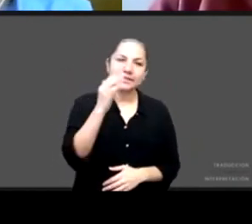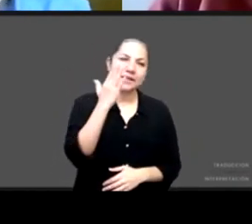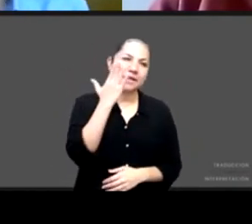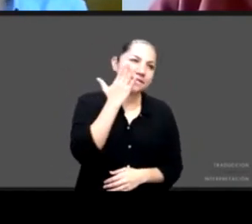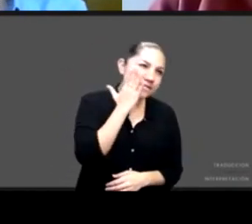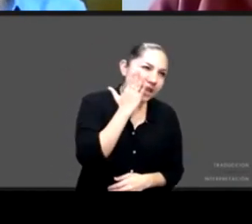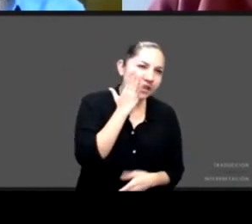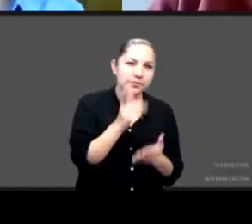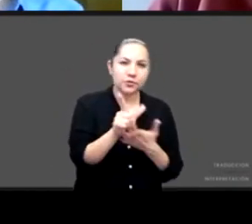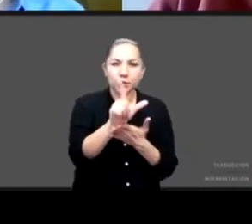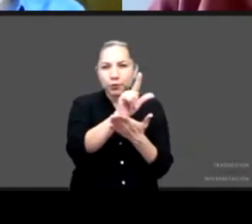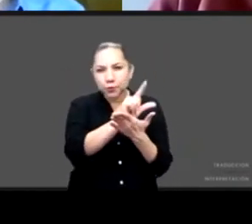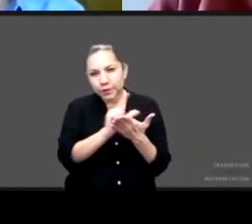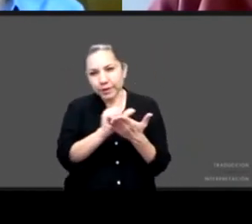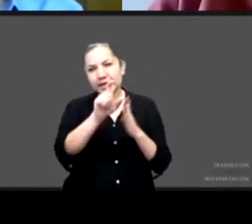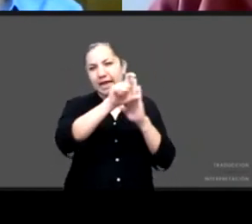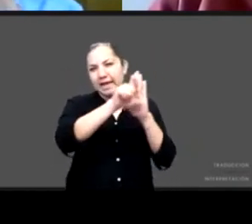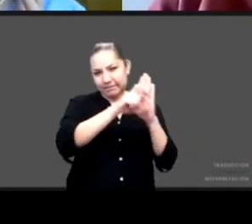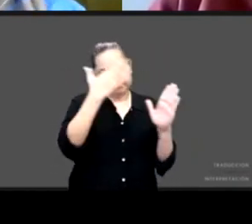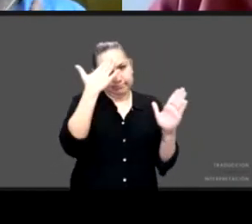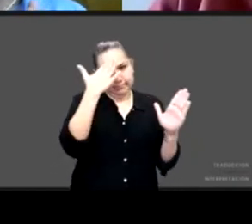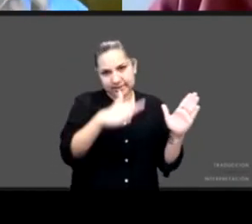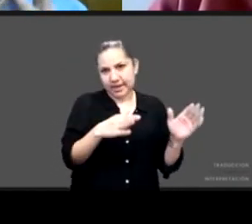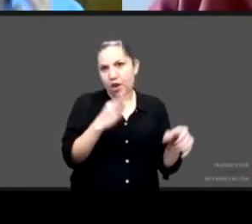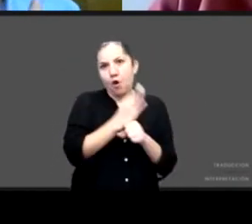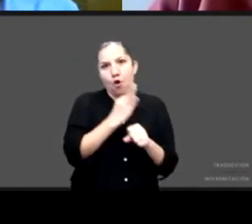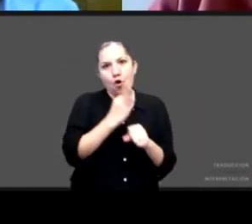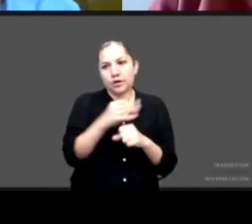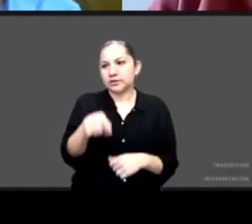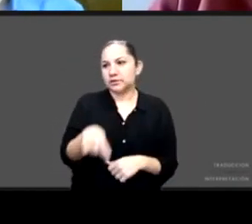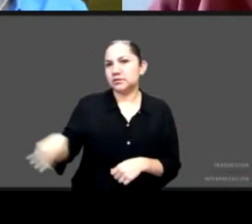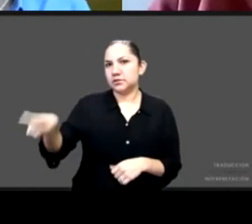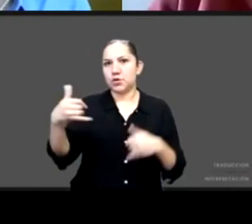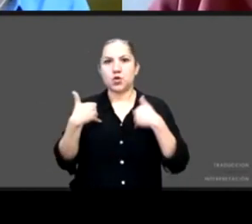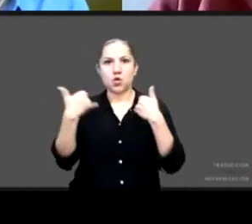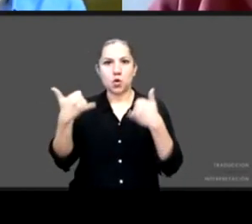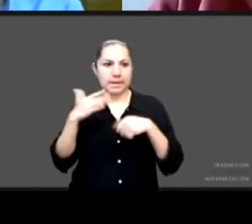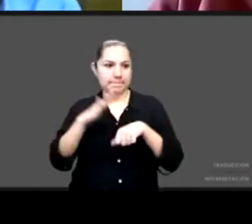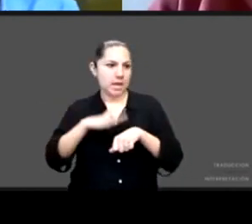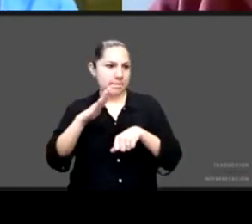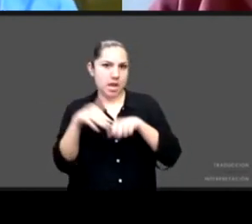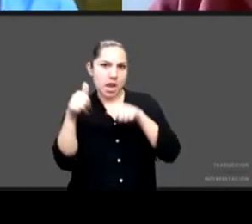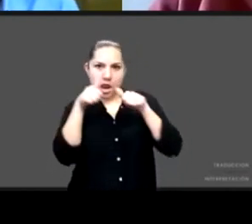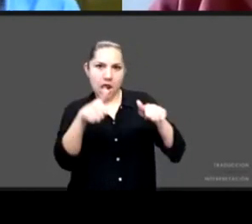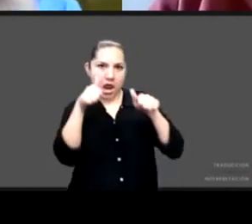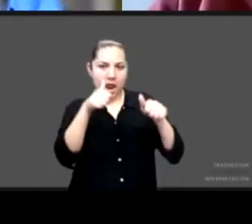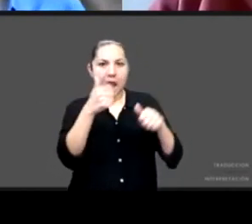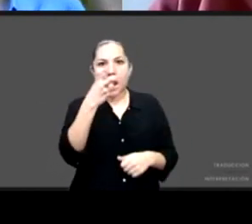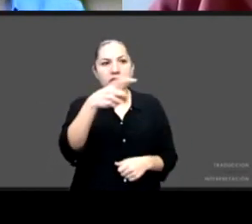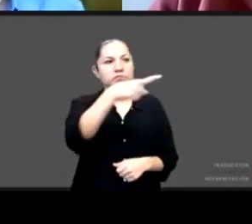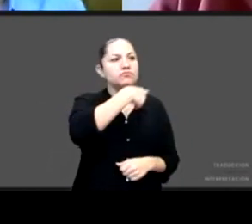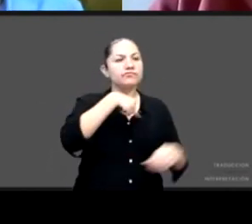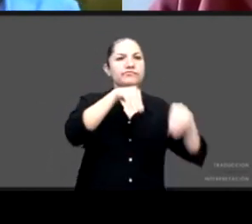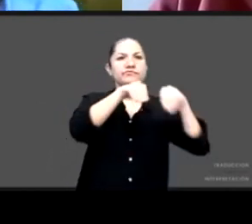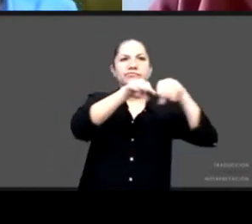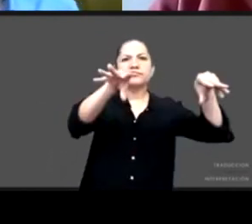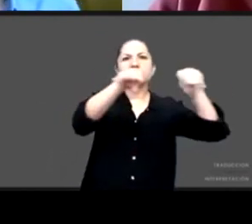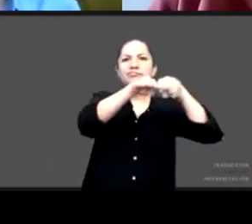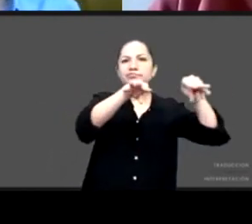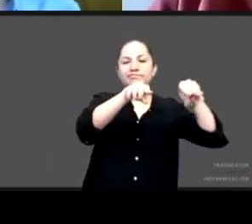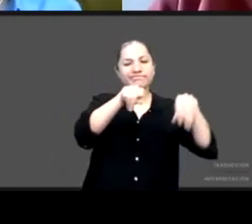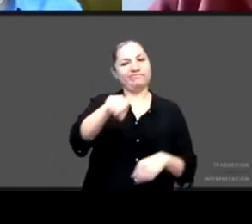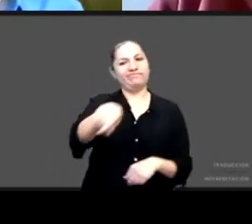los adolescentes, redes sociales era el medio de comunicación, pero ahora efectivamente se están expresando...